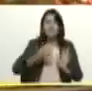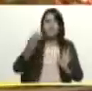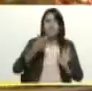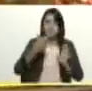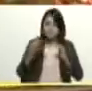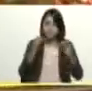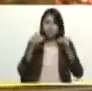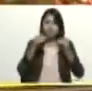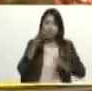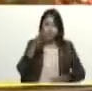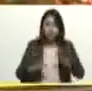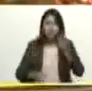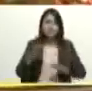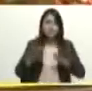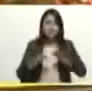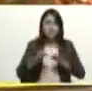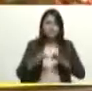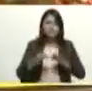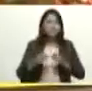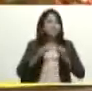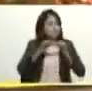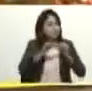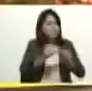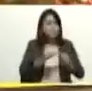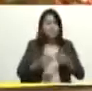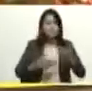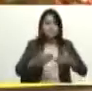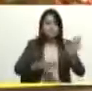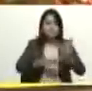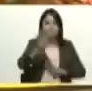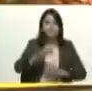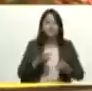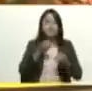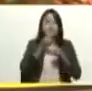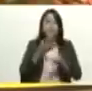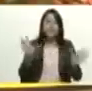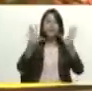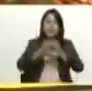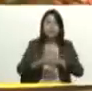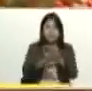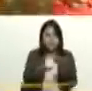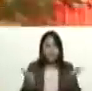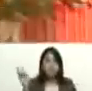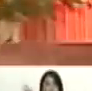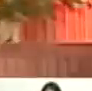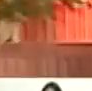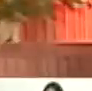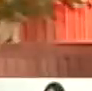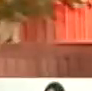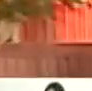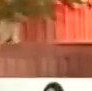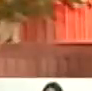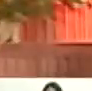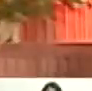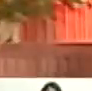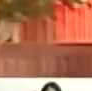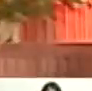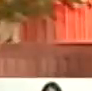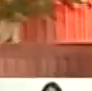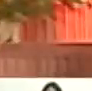moral y la justicia, saldremos adelante nuevamente. Buenas noches, Venezuela. Hasta la victoria siempre, patria